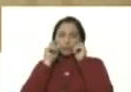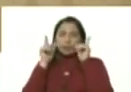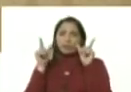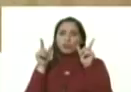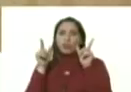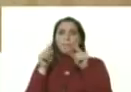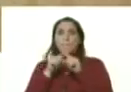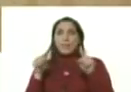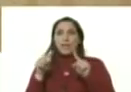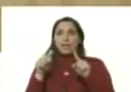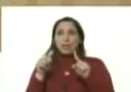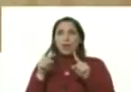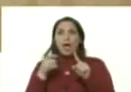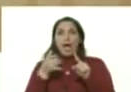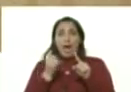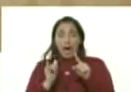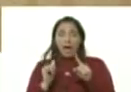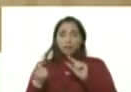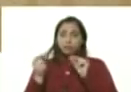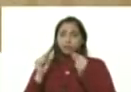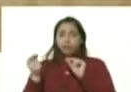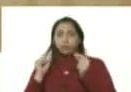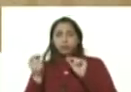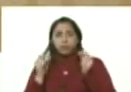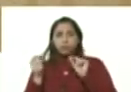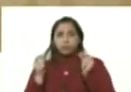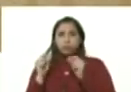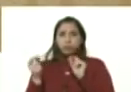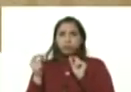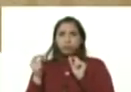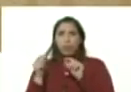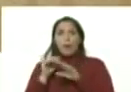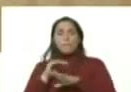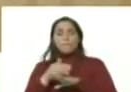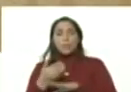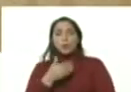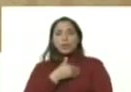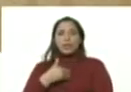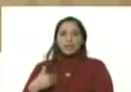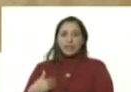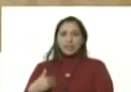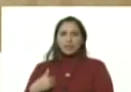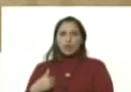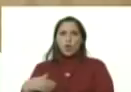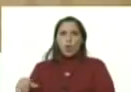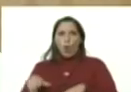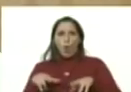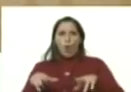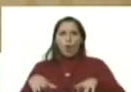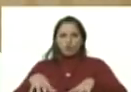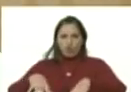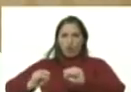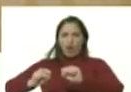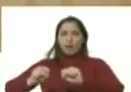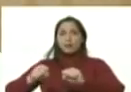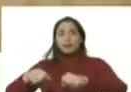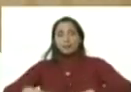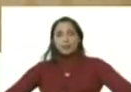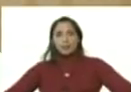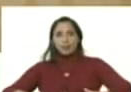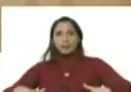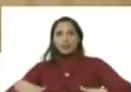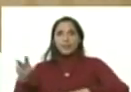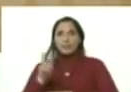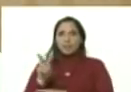pero aquí es la disputa por controlar Venezuela, por controlar la riqueza de Venezuela entre el